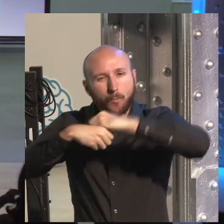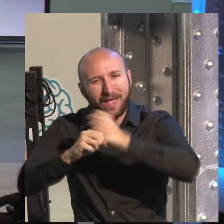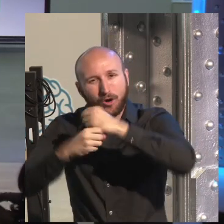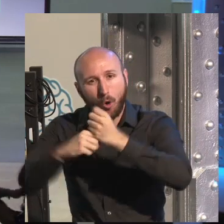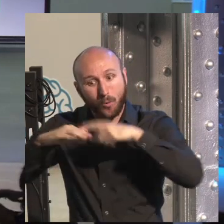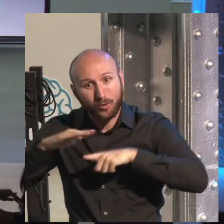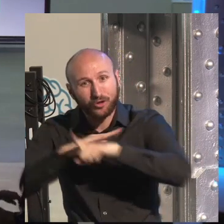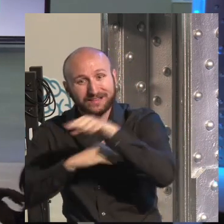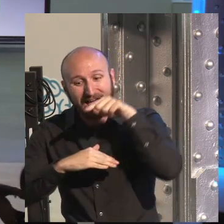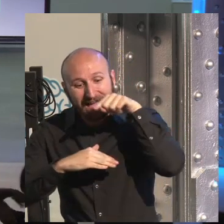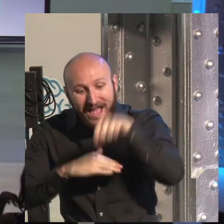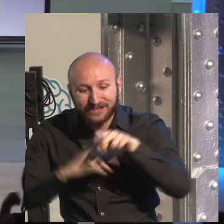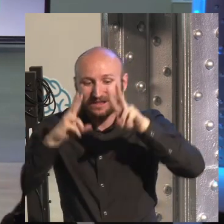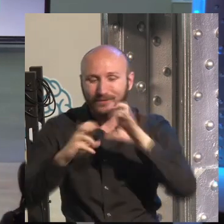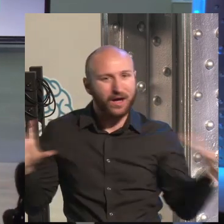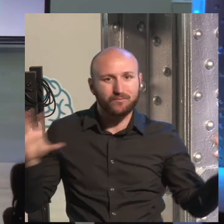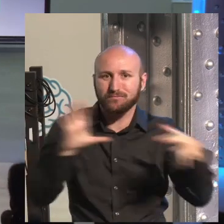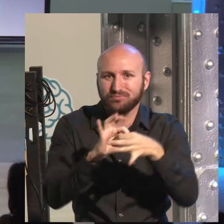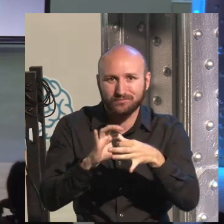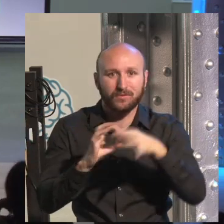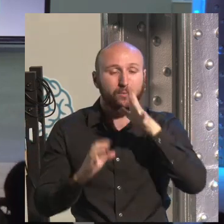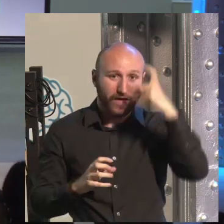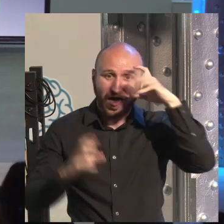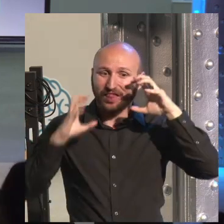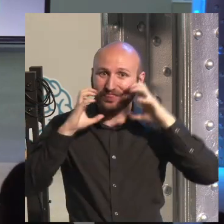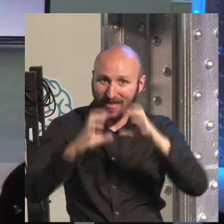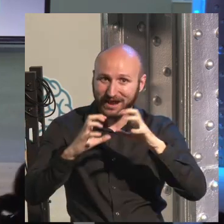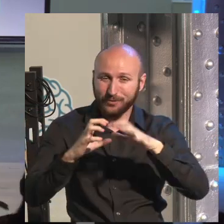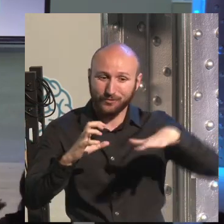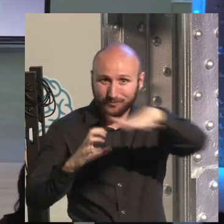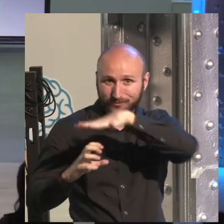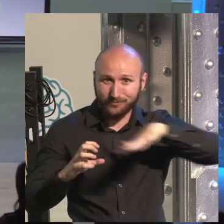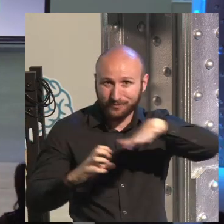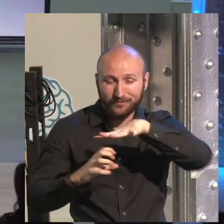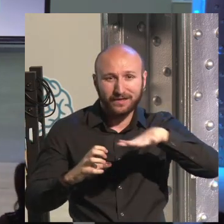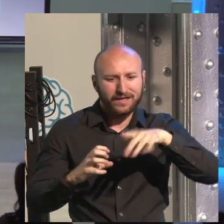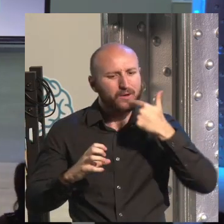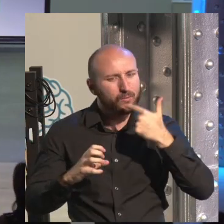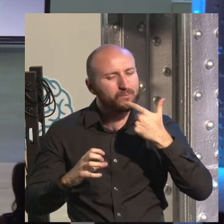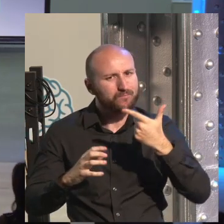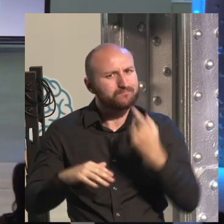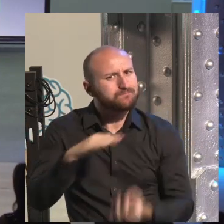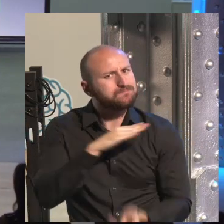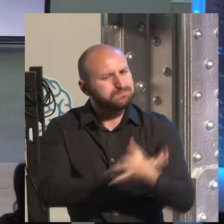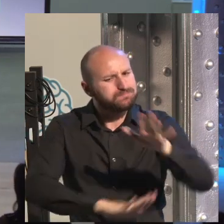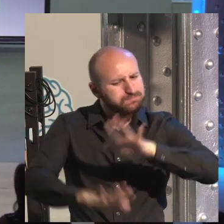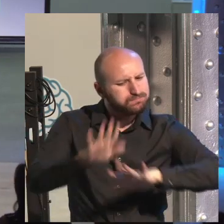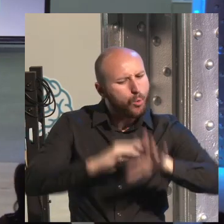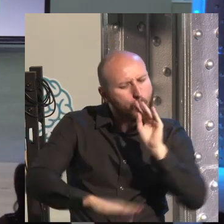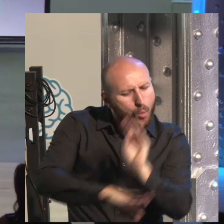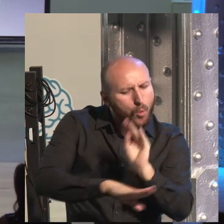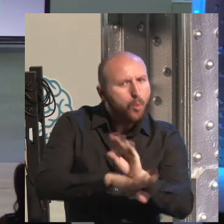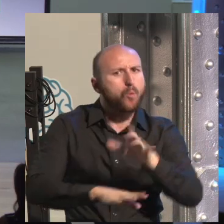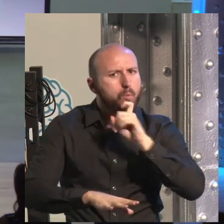es la mayor aberración posible. El cerebro es un órgano muy difícil de producir, muy costoso de producir y de mantener, y